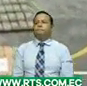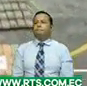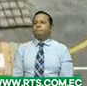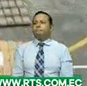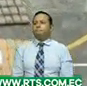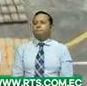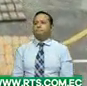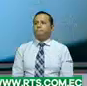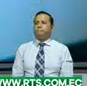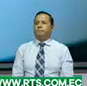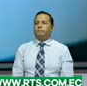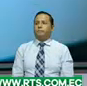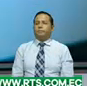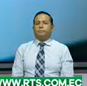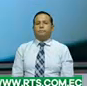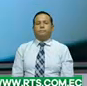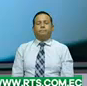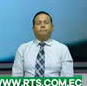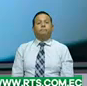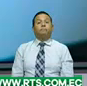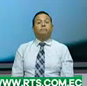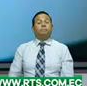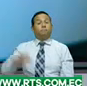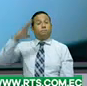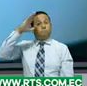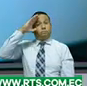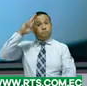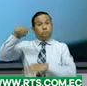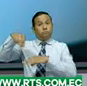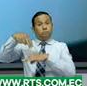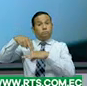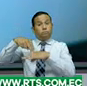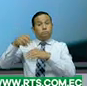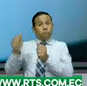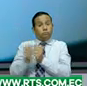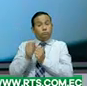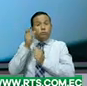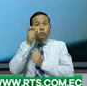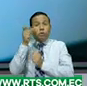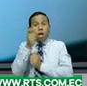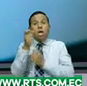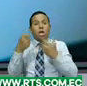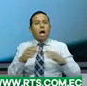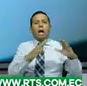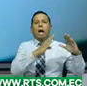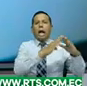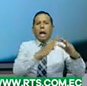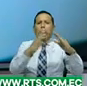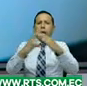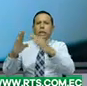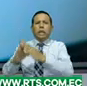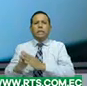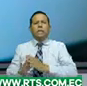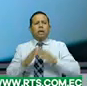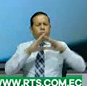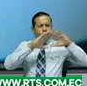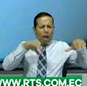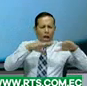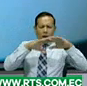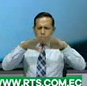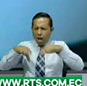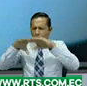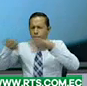Enríquez. Agentes de la Policía Nacional y Fiscalía allanaron 3 inmuebles ubicados en el Guasmo, al sur de Guayaquil, dentro de